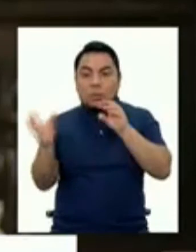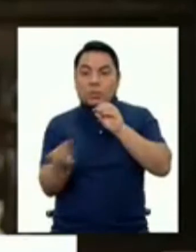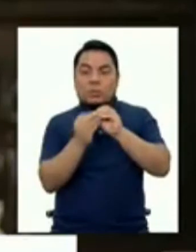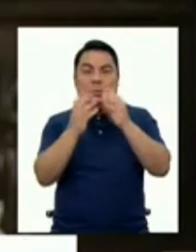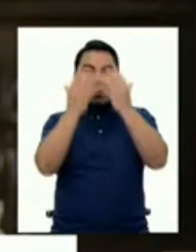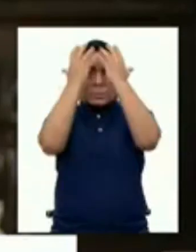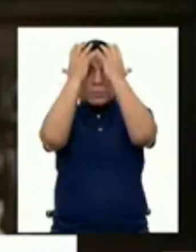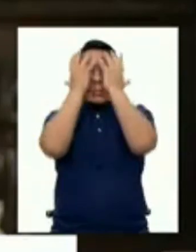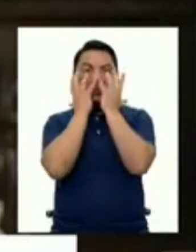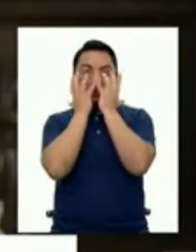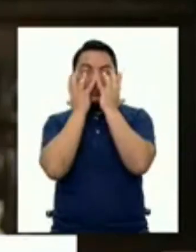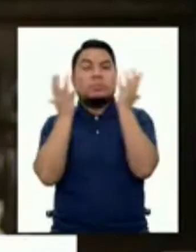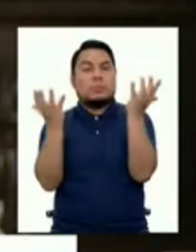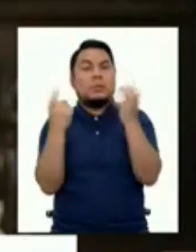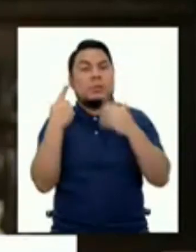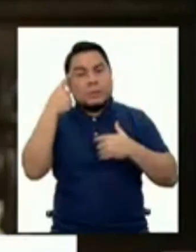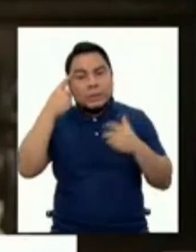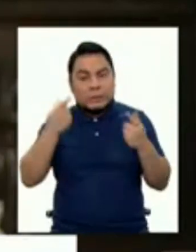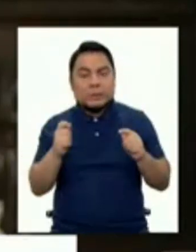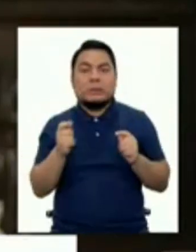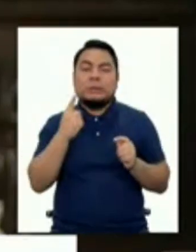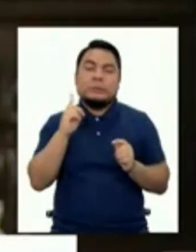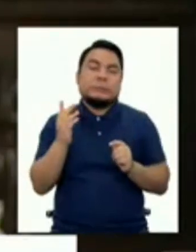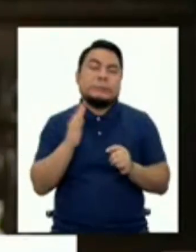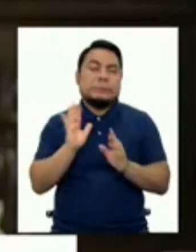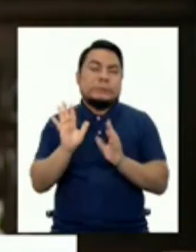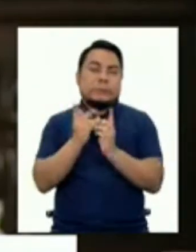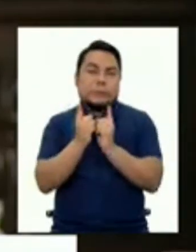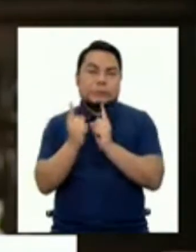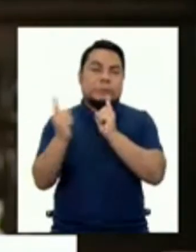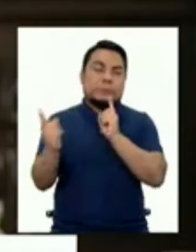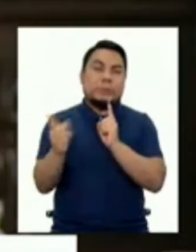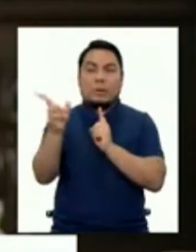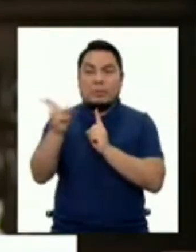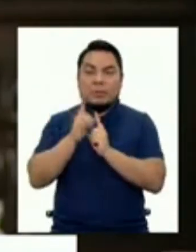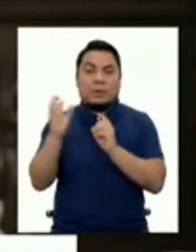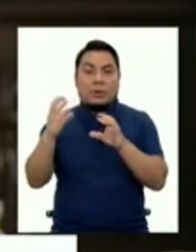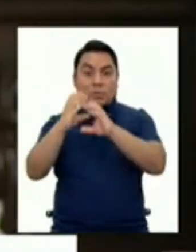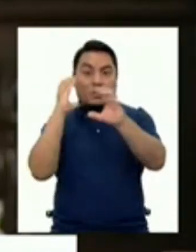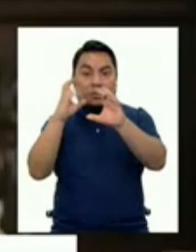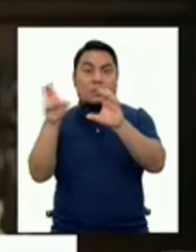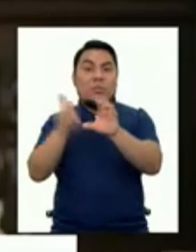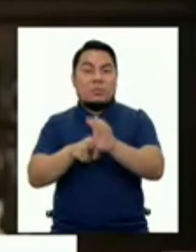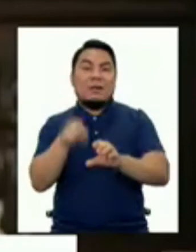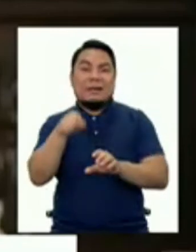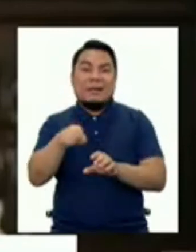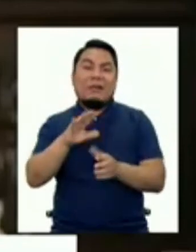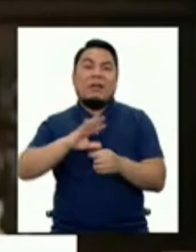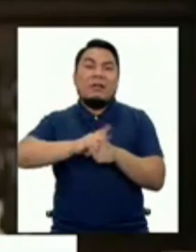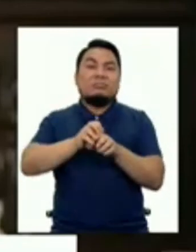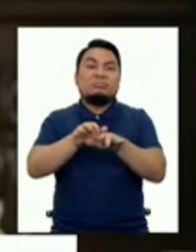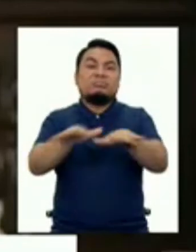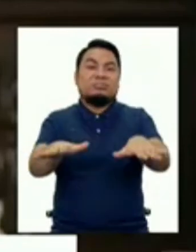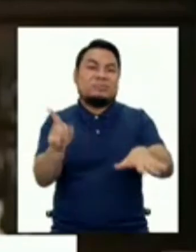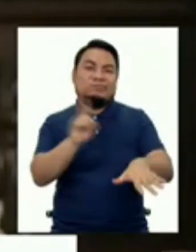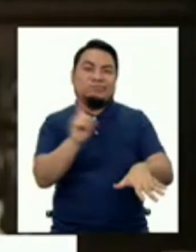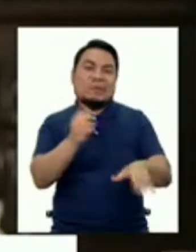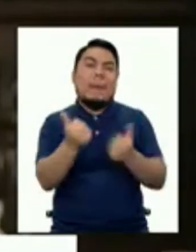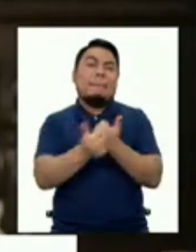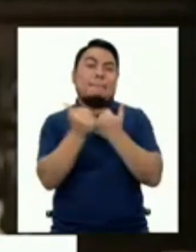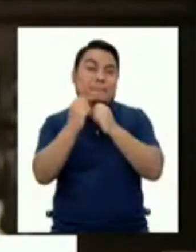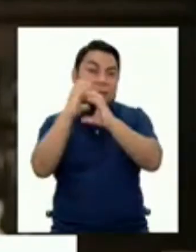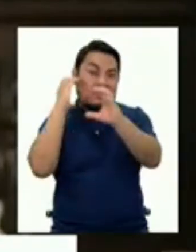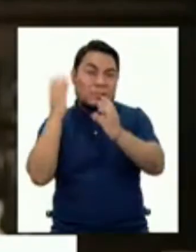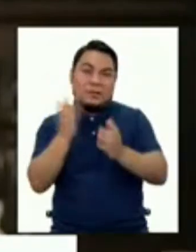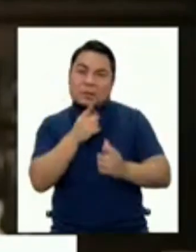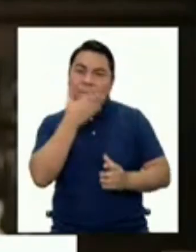manera de que tratemos de evitar en lo posible, que el sistema de transporte público se convierta en un vector de contagio, o sea,